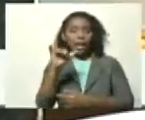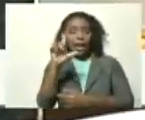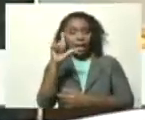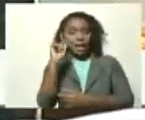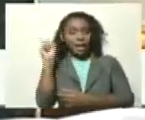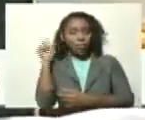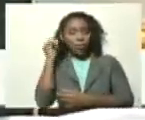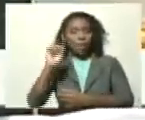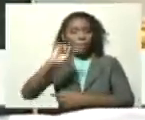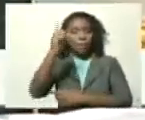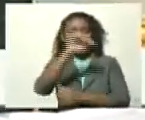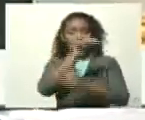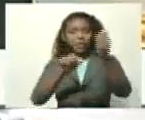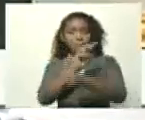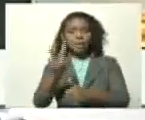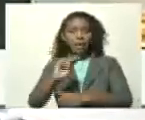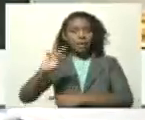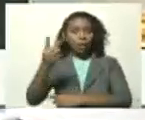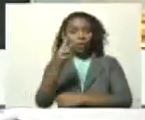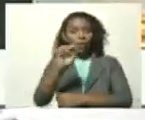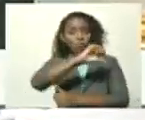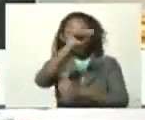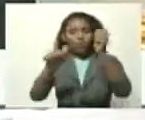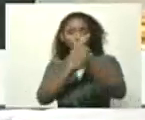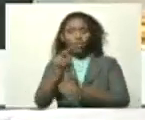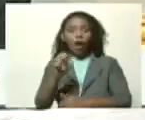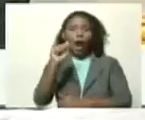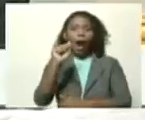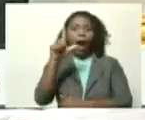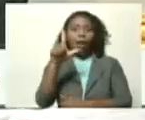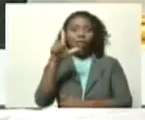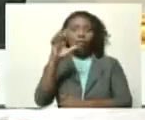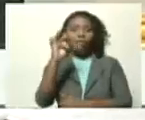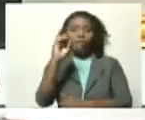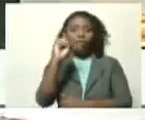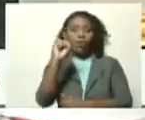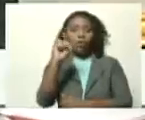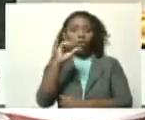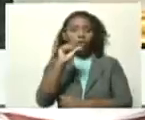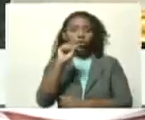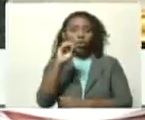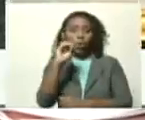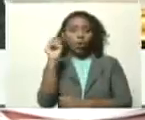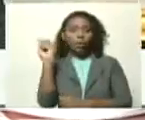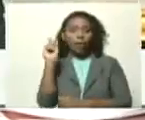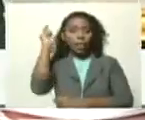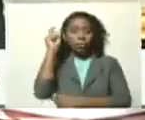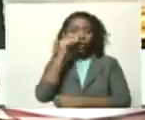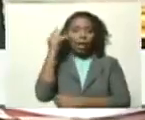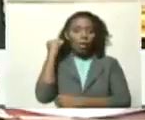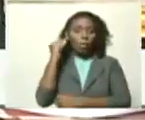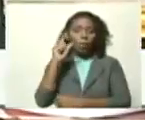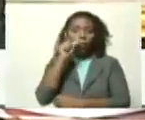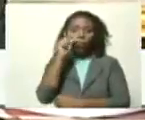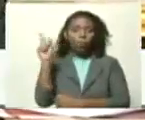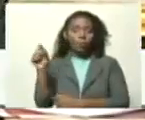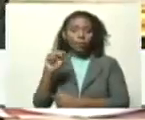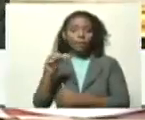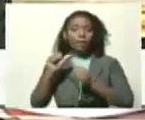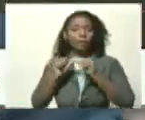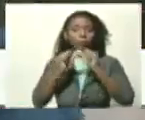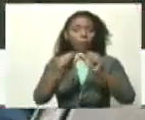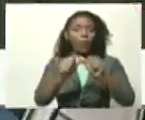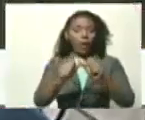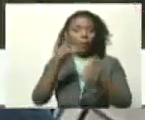vicepresidenta y como segundo vicepresidente Alfonso Campos. El diputado José Gregorio Correa será el siguiente